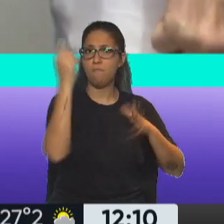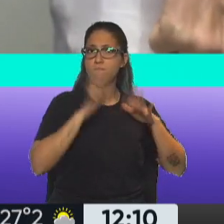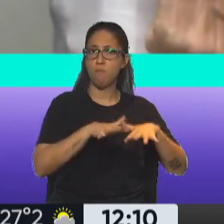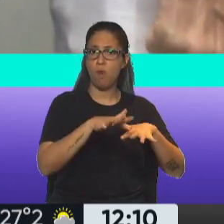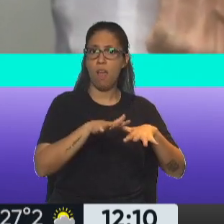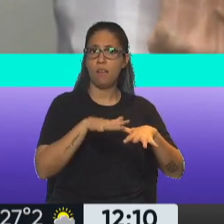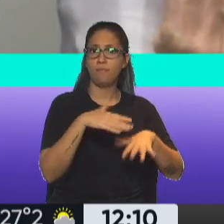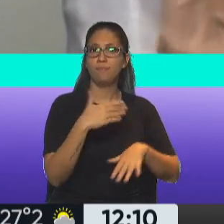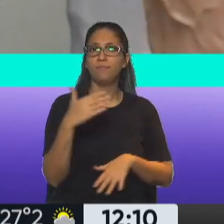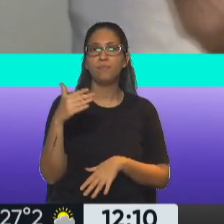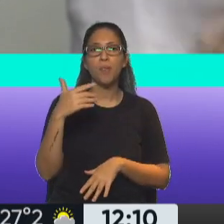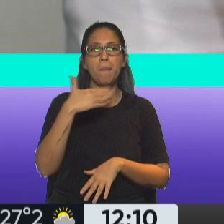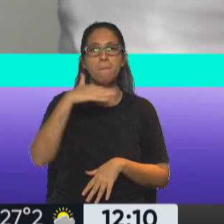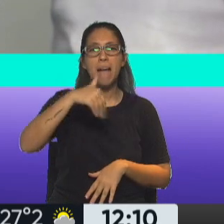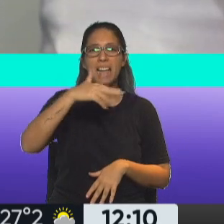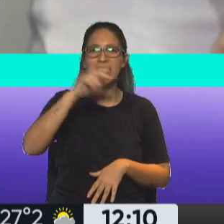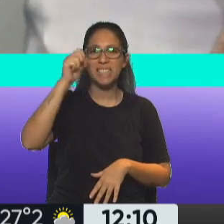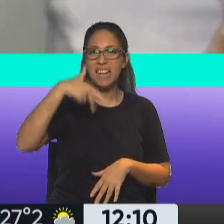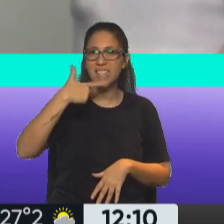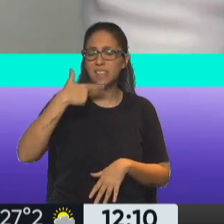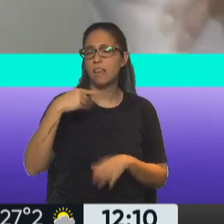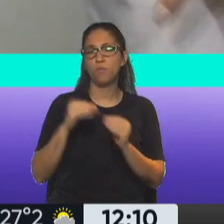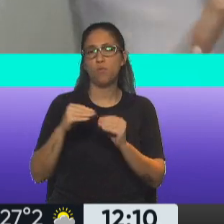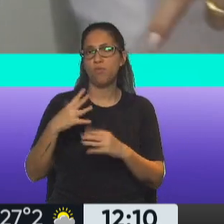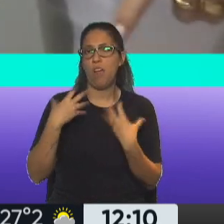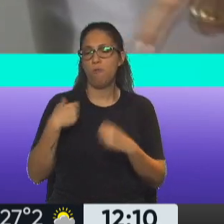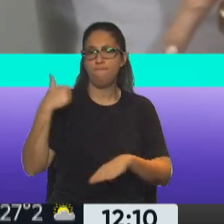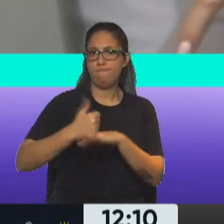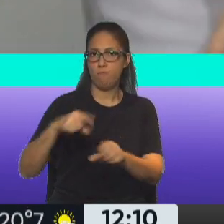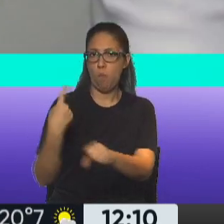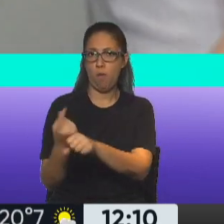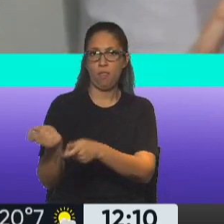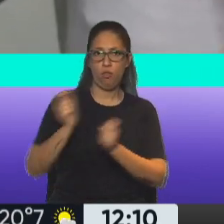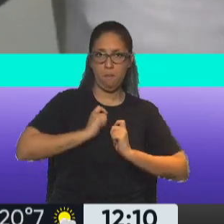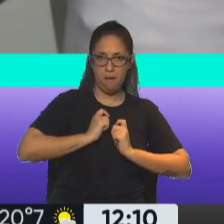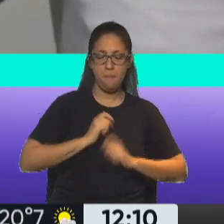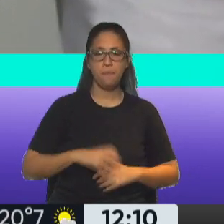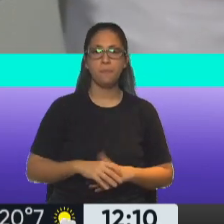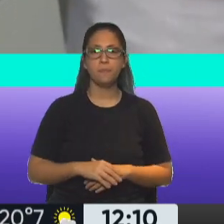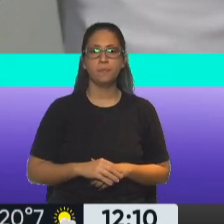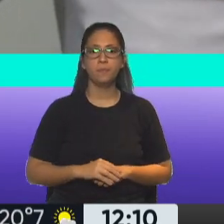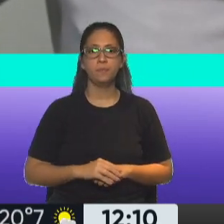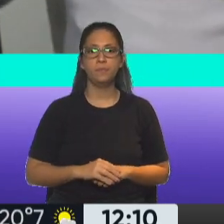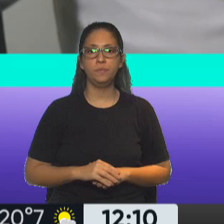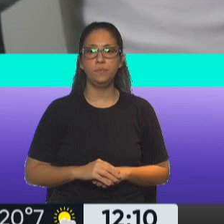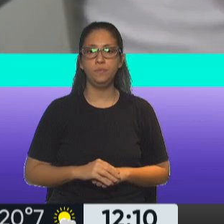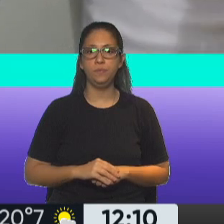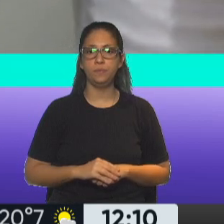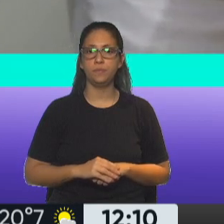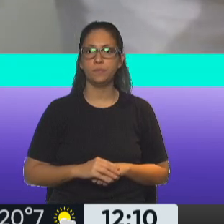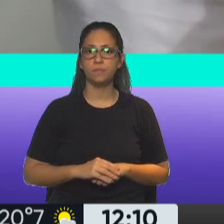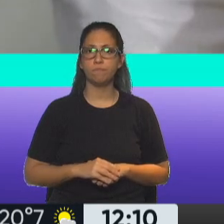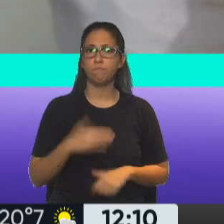preside el senador José Mayans, que por cuestiones de salud no puede estar en este momento. Y